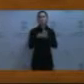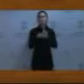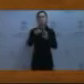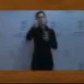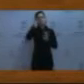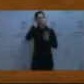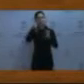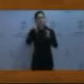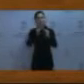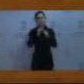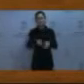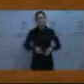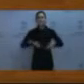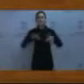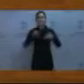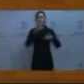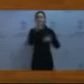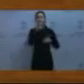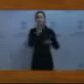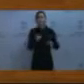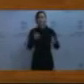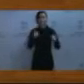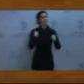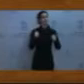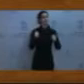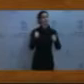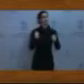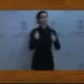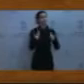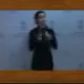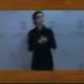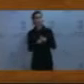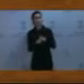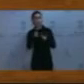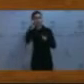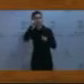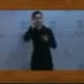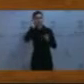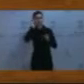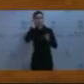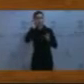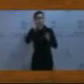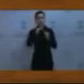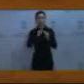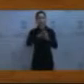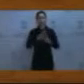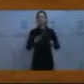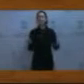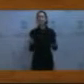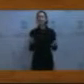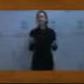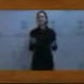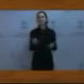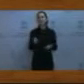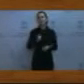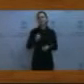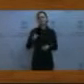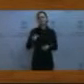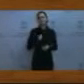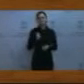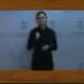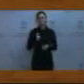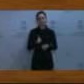coherencia, ¿no? Porque si no hay responsabilidad unida a la coherencia, en lo que caemos es en el cinismo. Entonces,